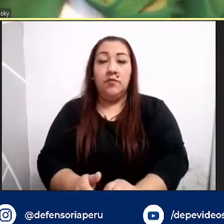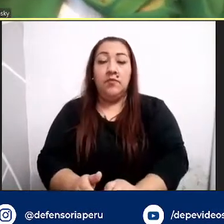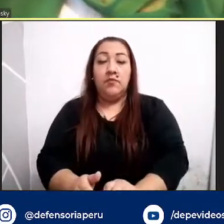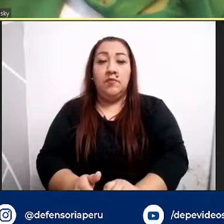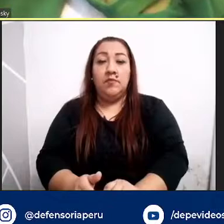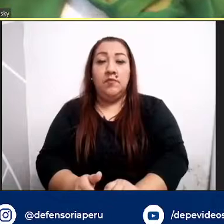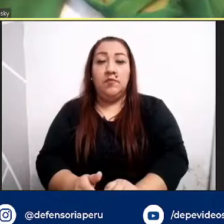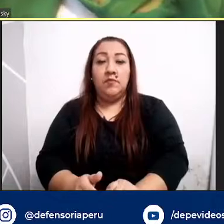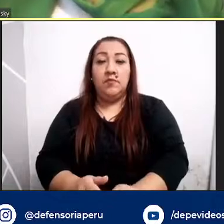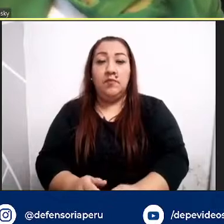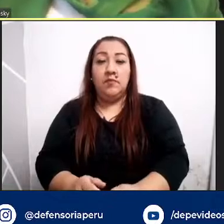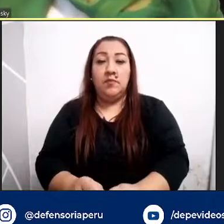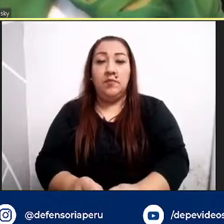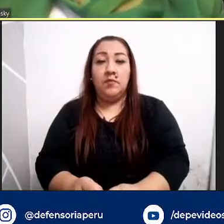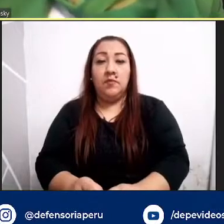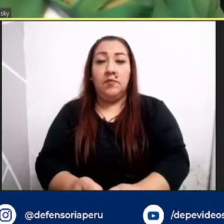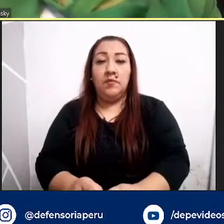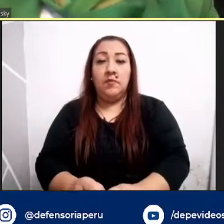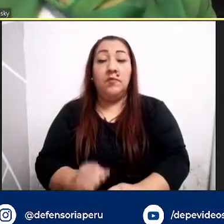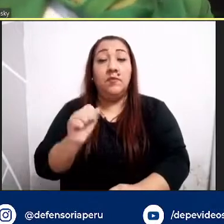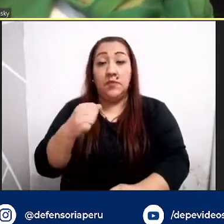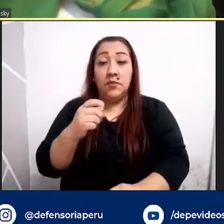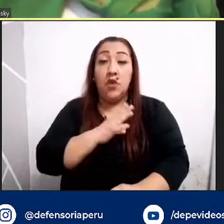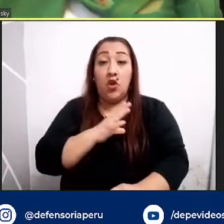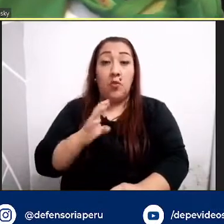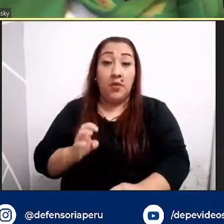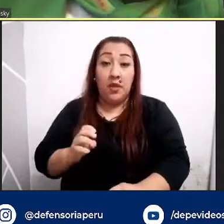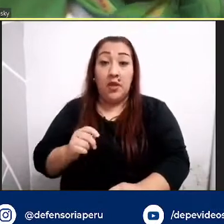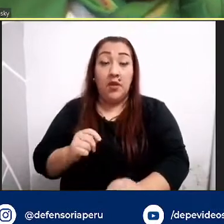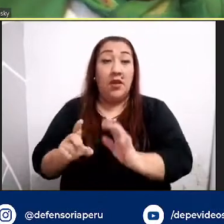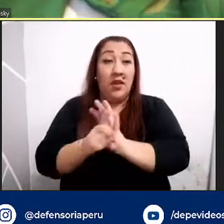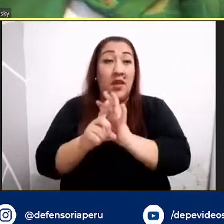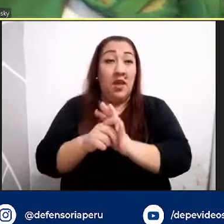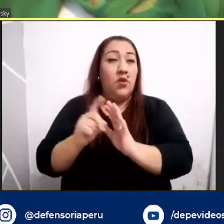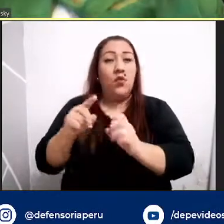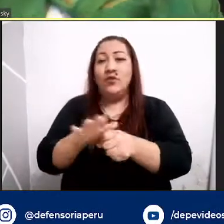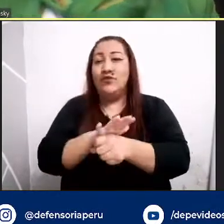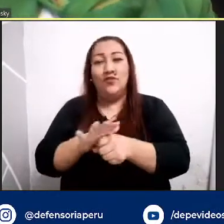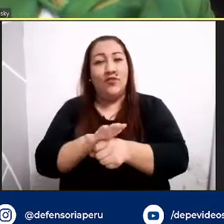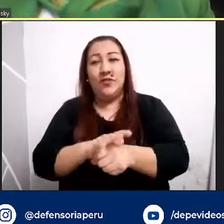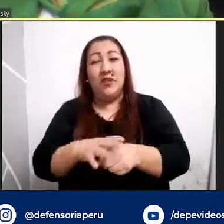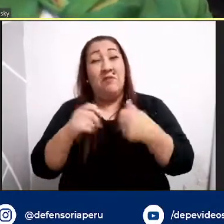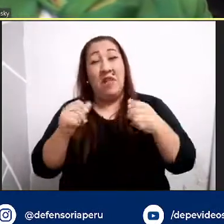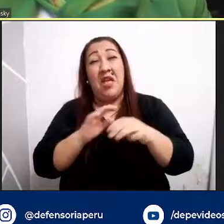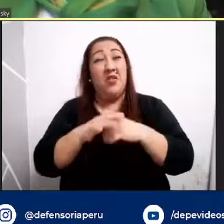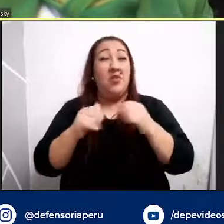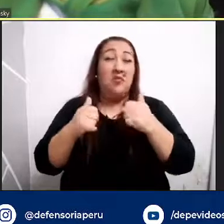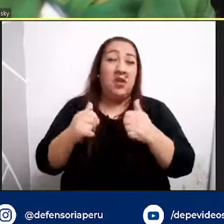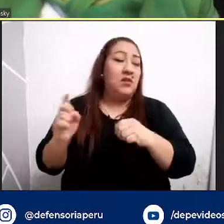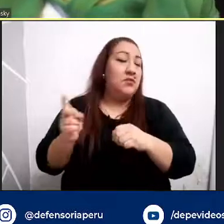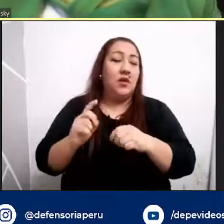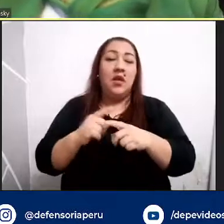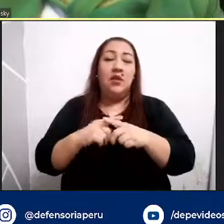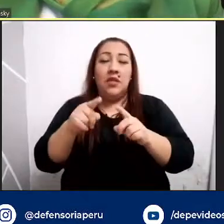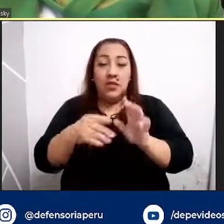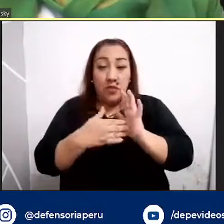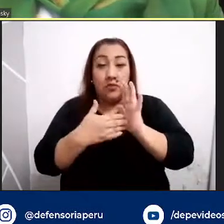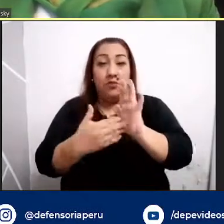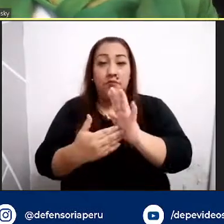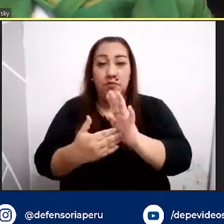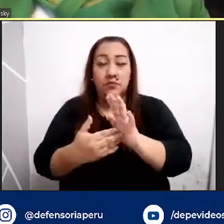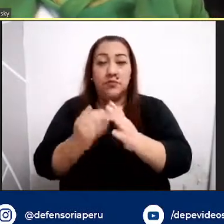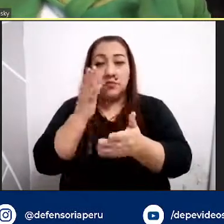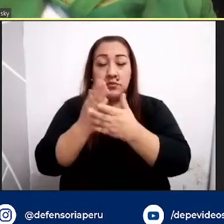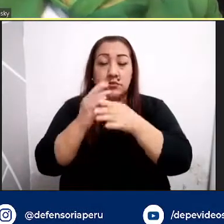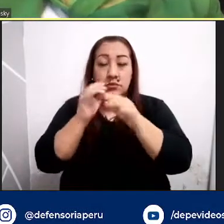el Estado, efectivamente, el Estado legal no es suficiente, ¿no? Y que esa radiografía que la